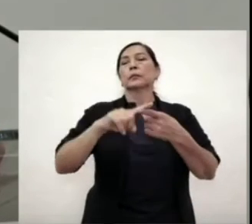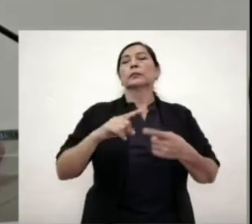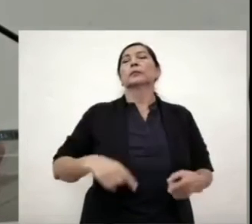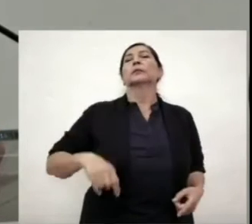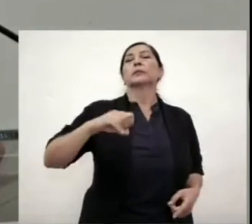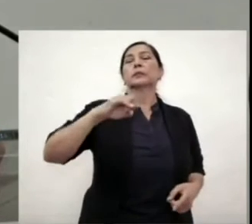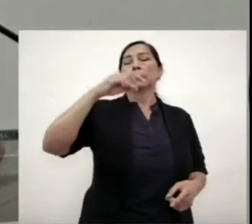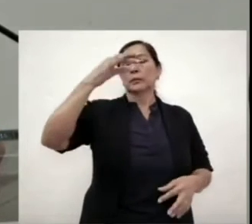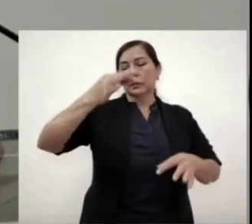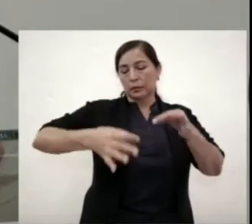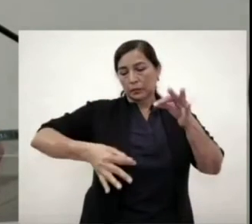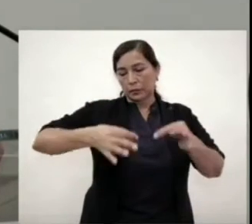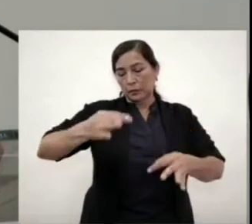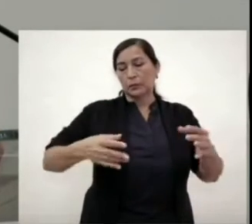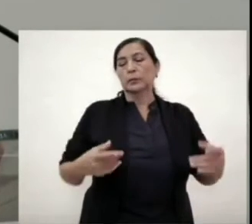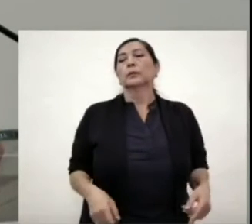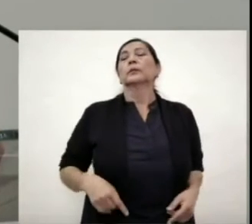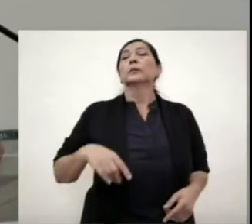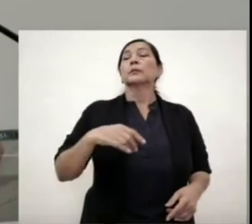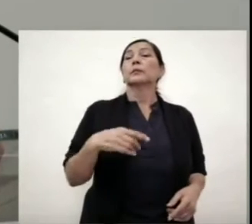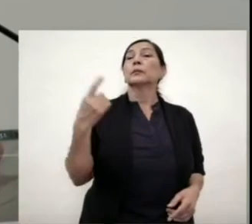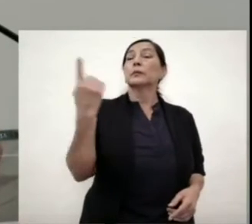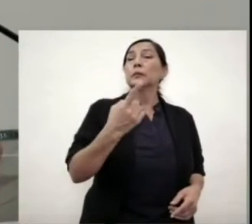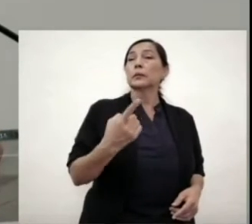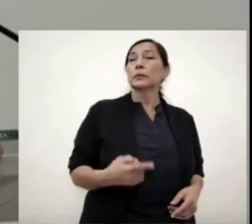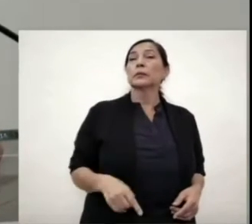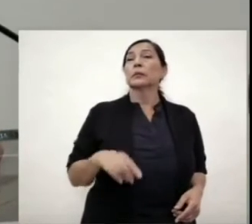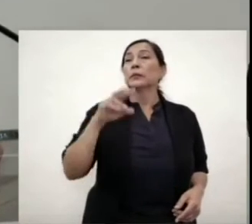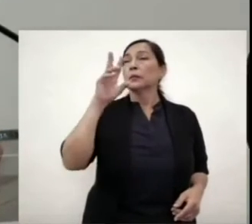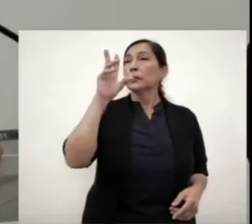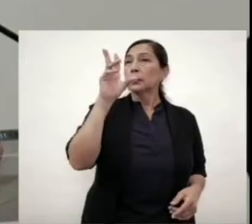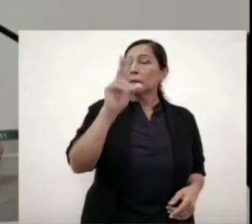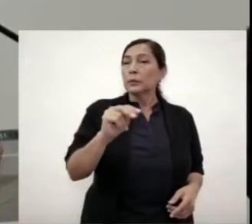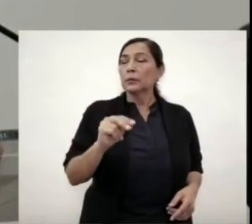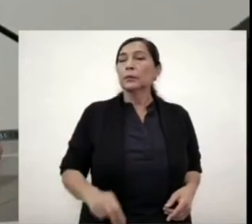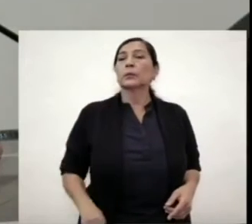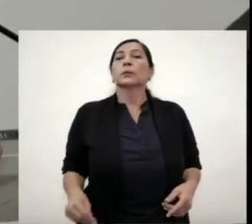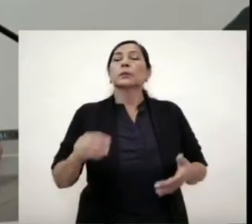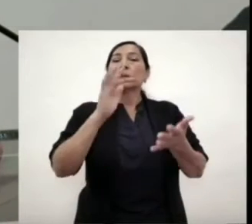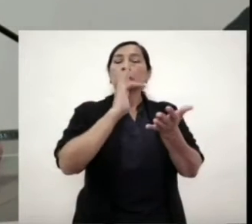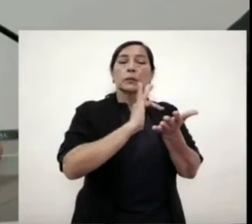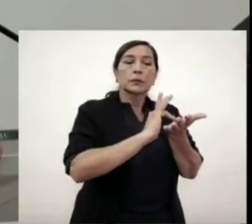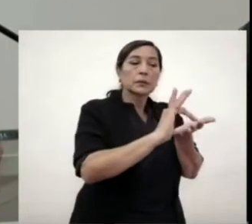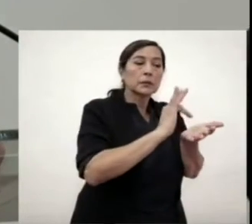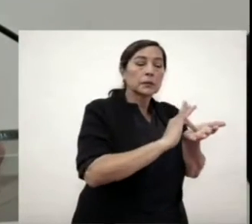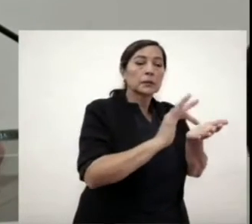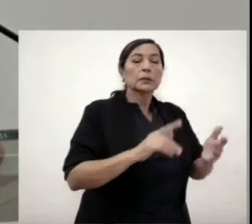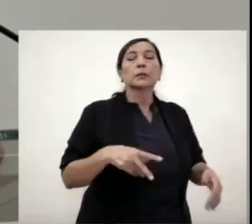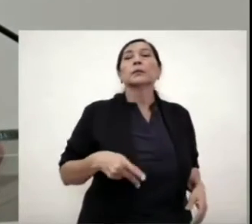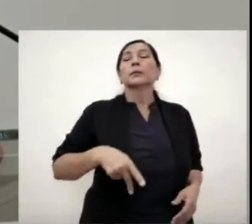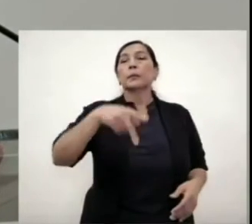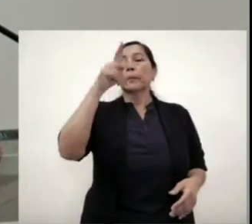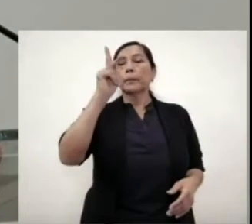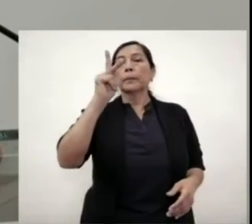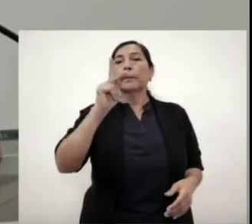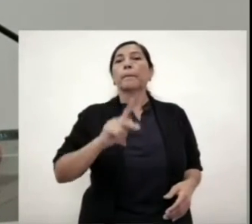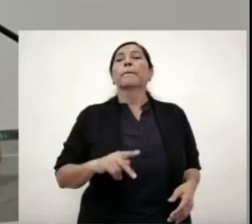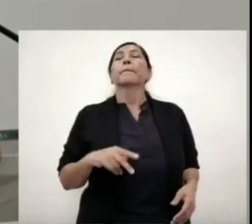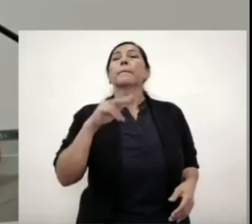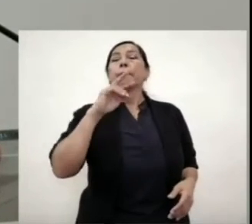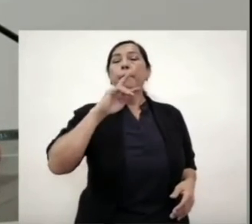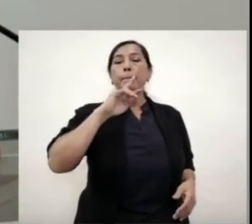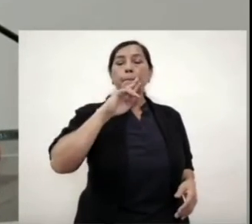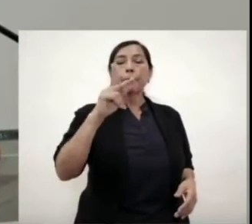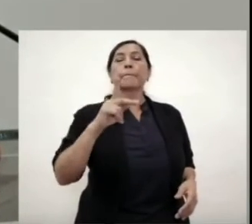que entorpezcan, alarguen los procesos, sean sancionados.